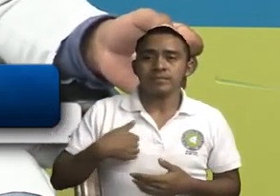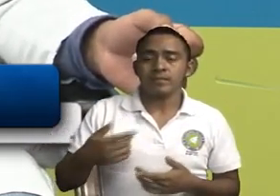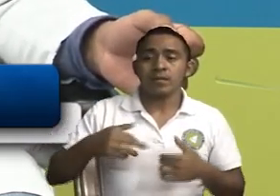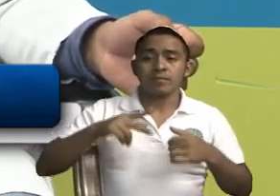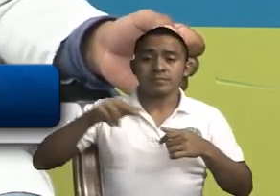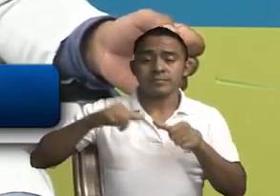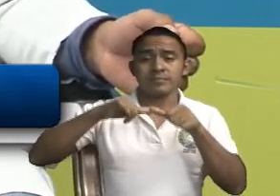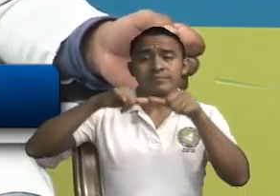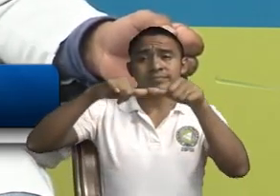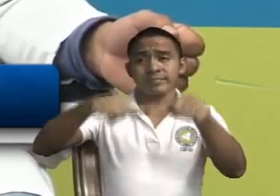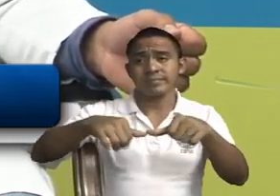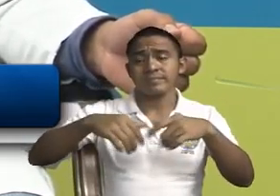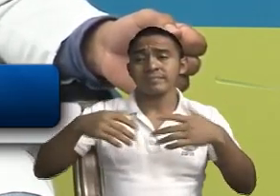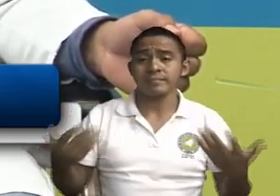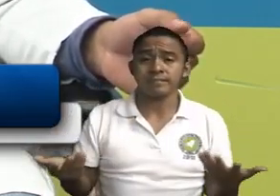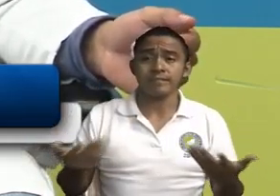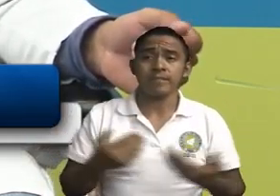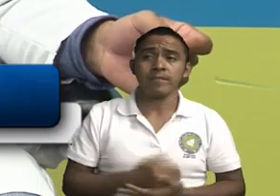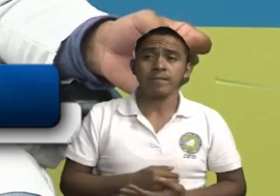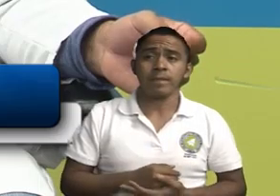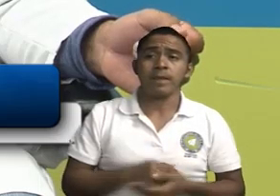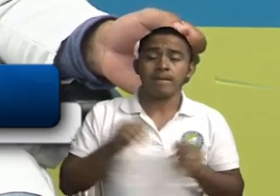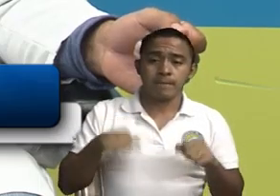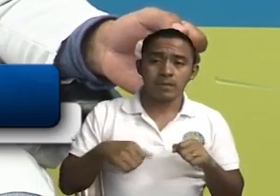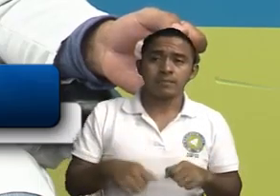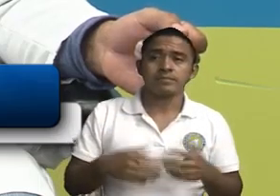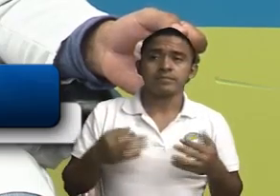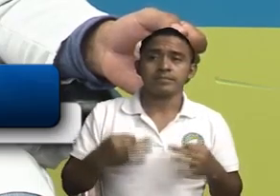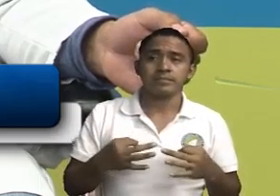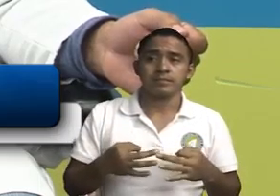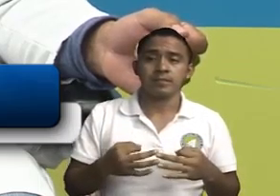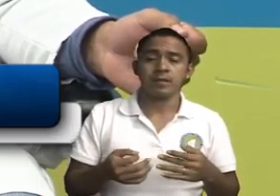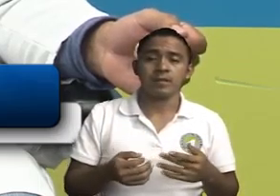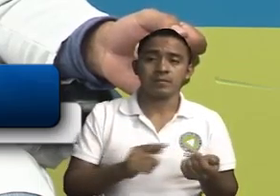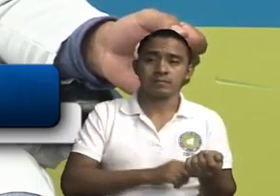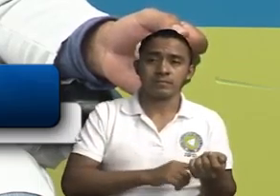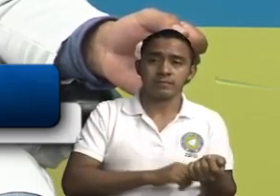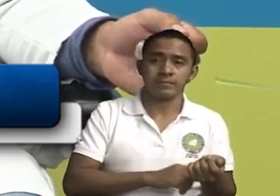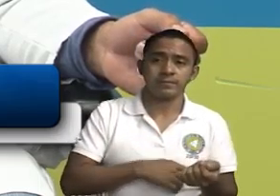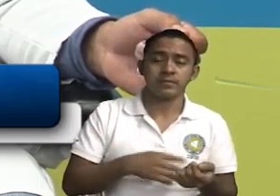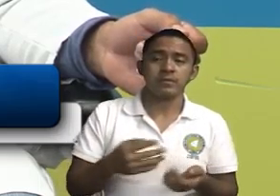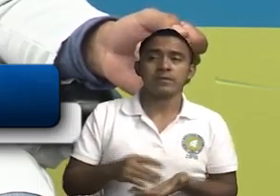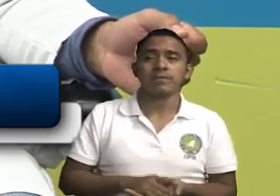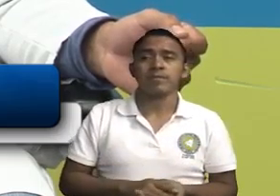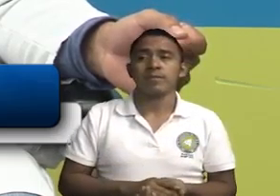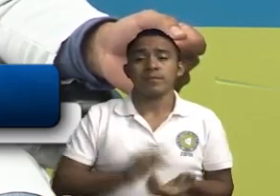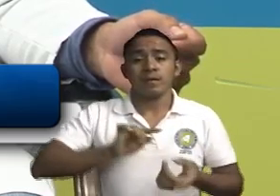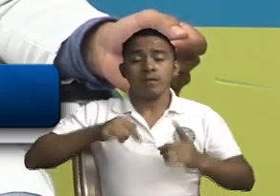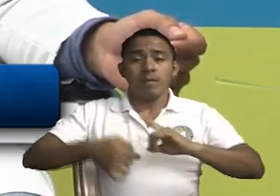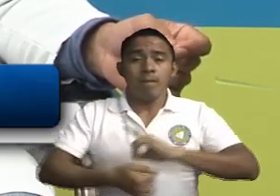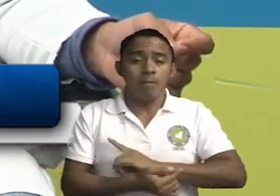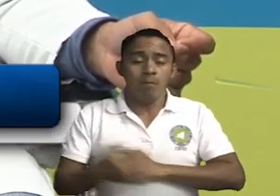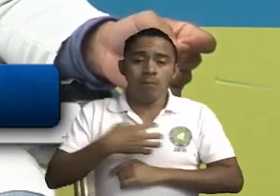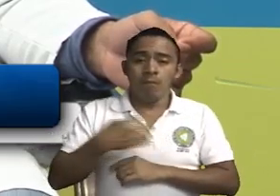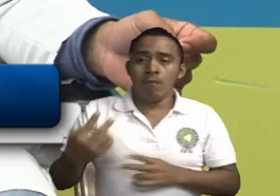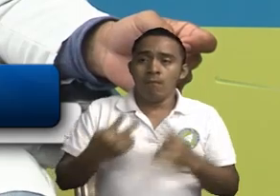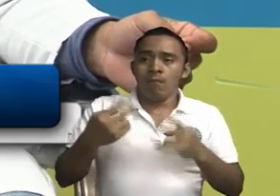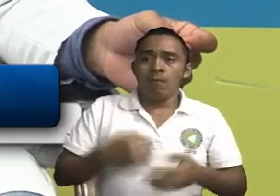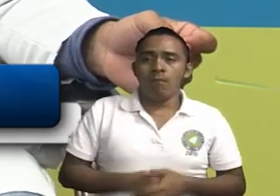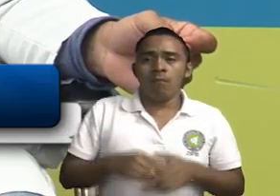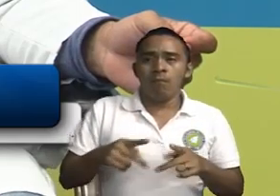mismo. Y a lo mejor podés tratar tu comorbilidad de base solo con cambiar tu estilo de vida, pero no lo haces. El